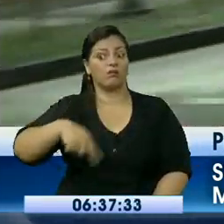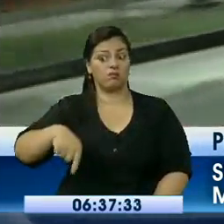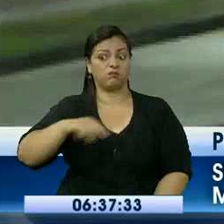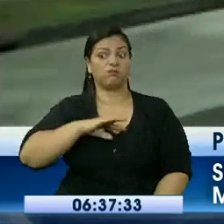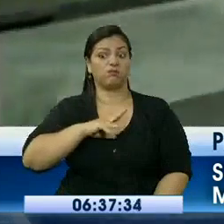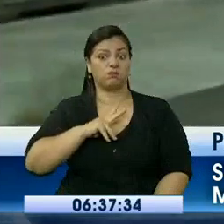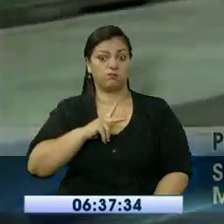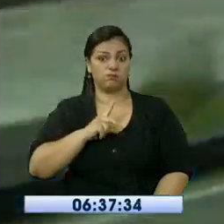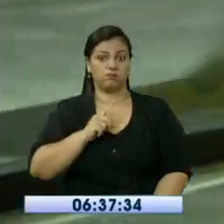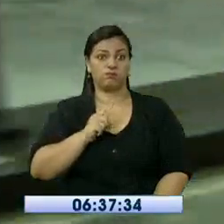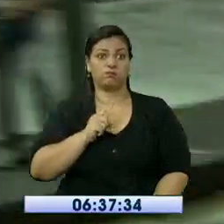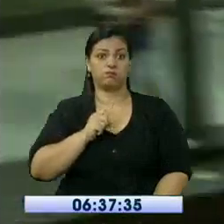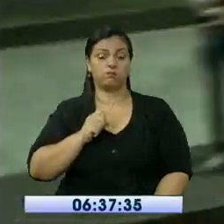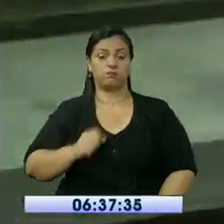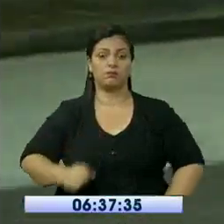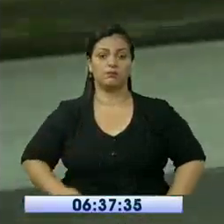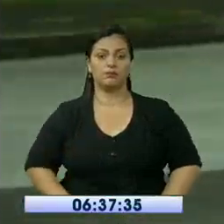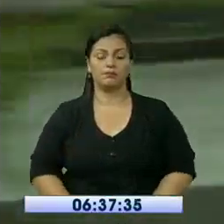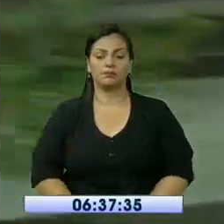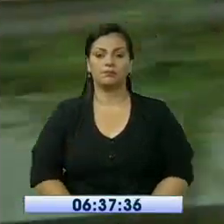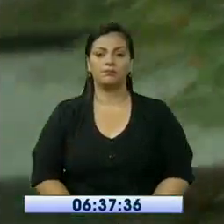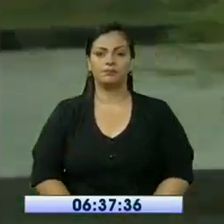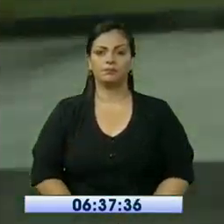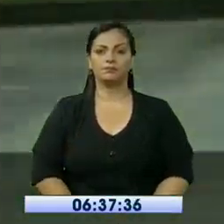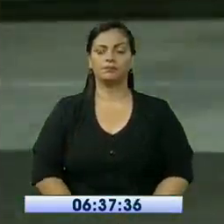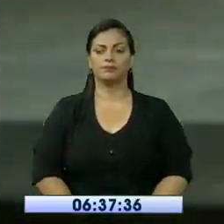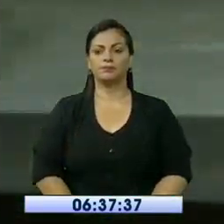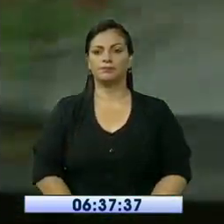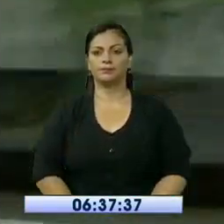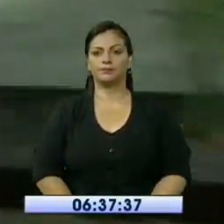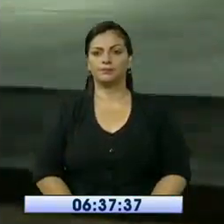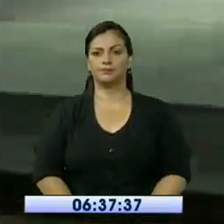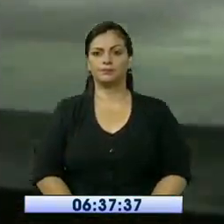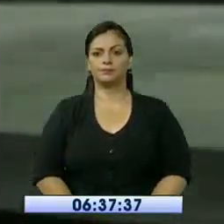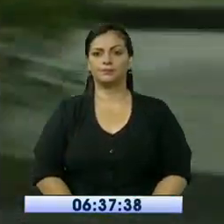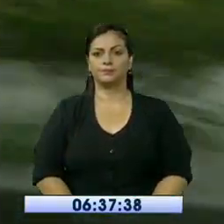Informó Jorge Salazar.